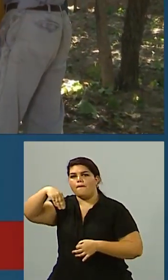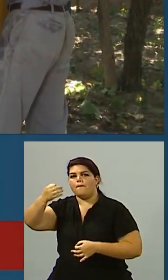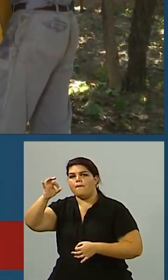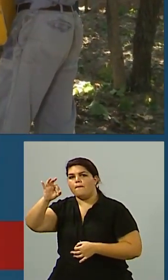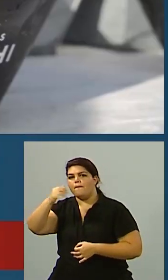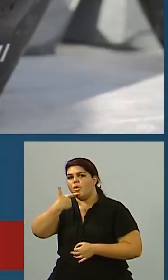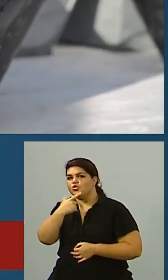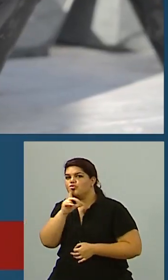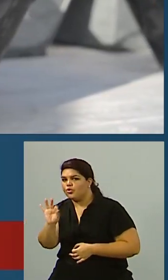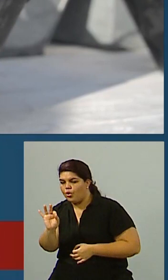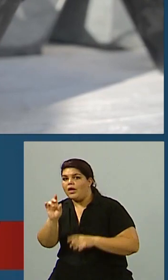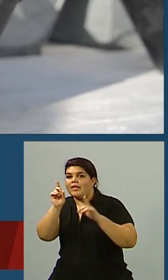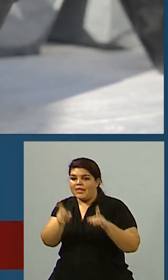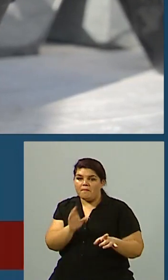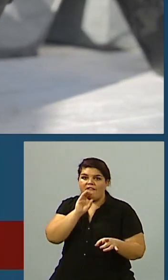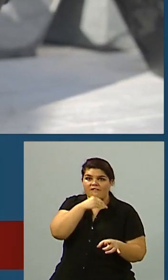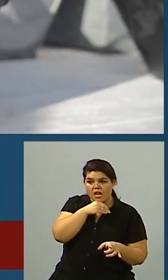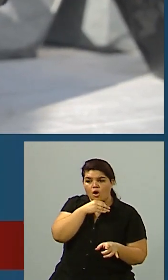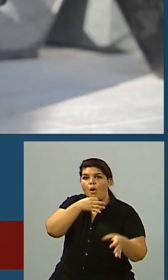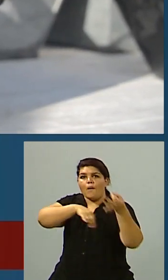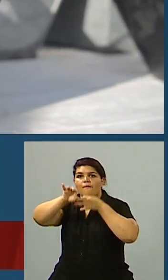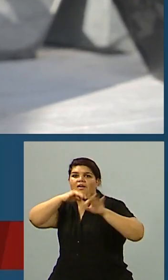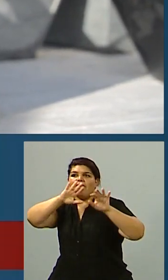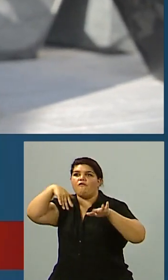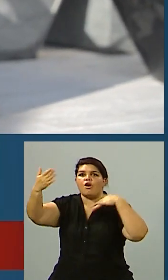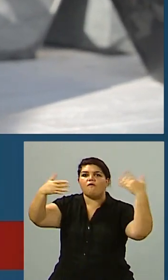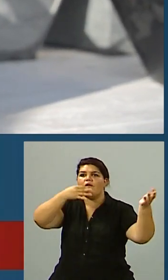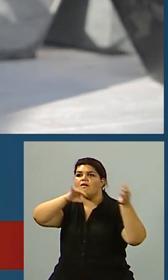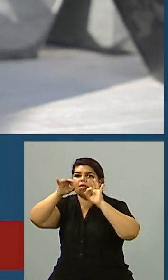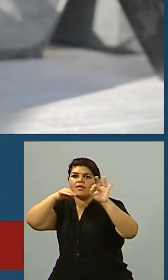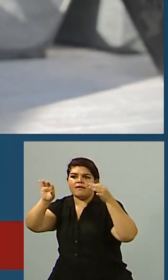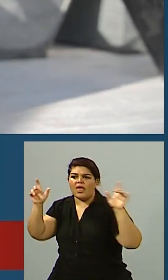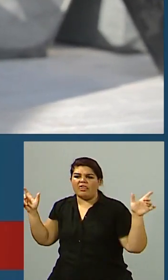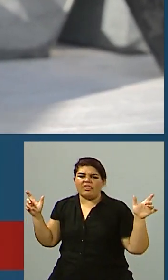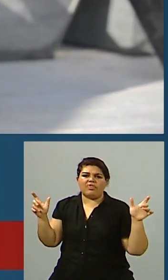es prácticamente algo que ya se ha transformado en algo crónico, ¿cierto? No hay manera